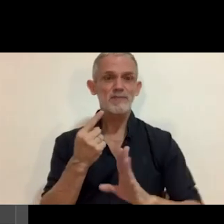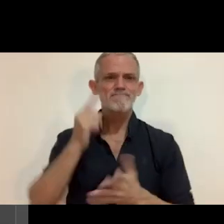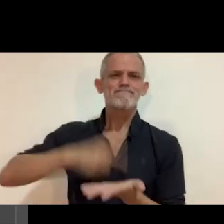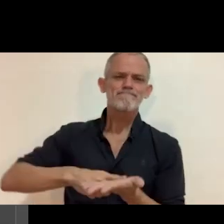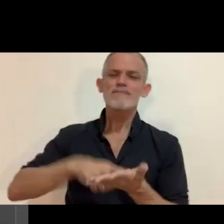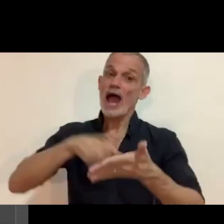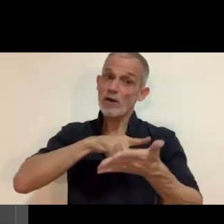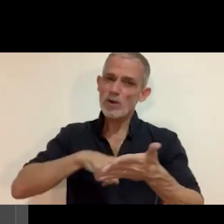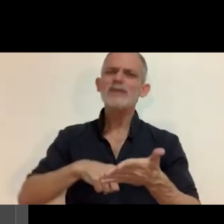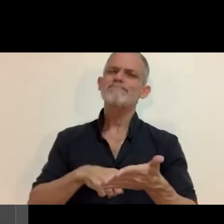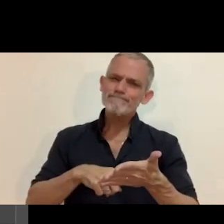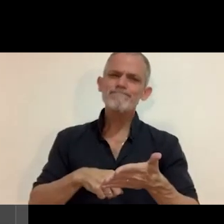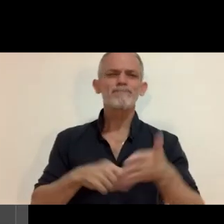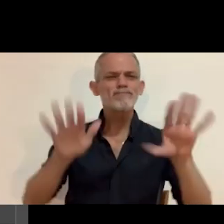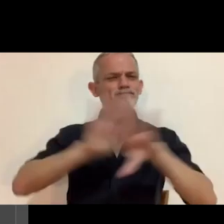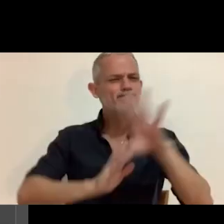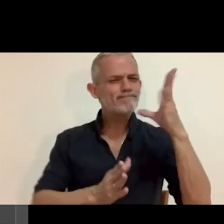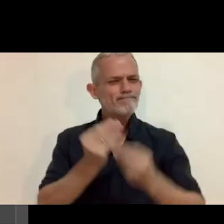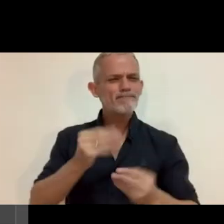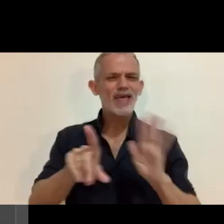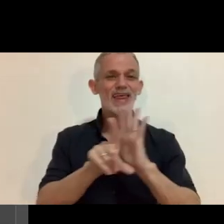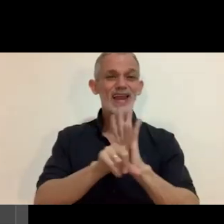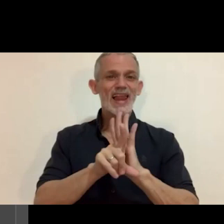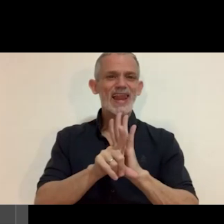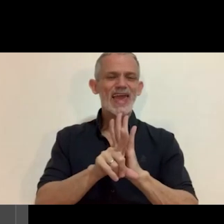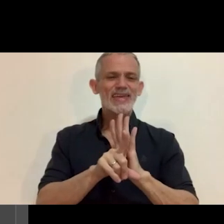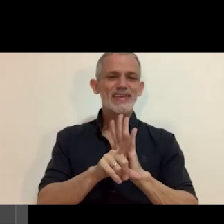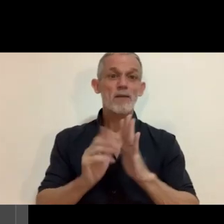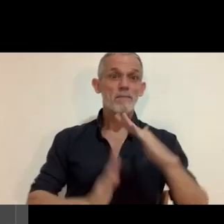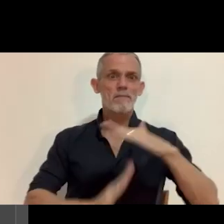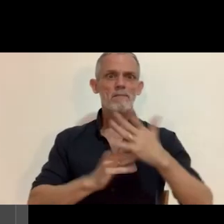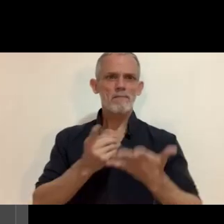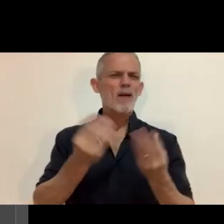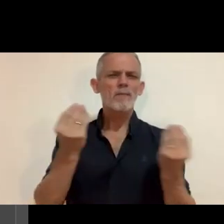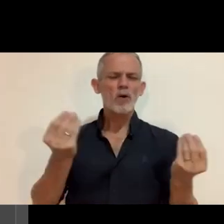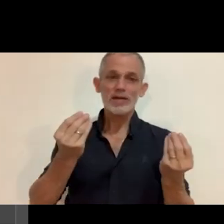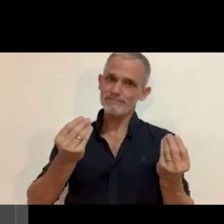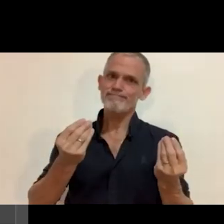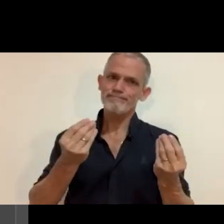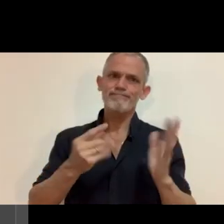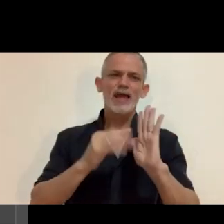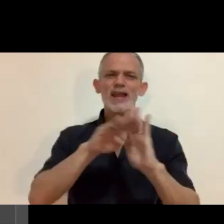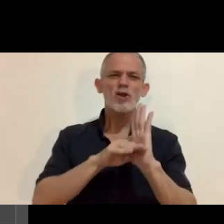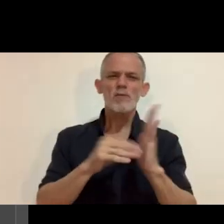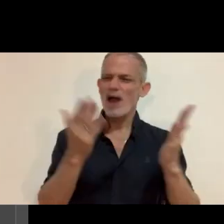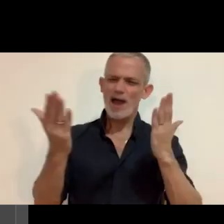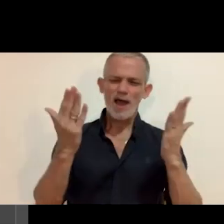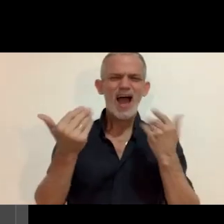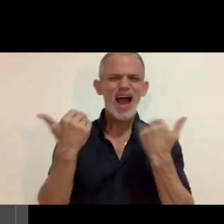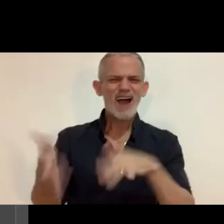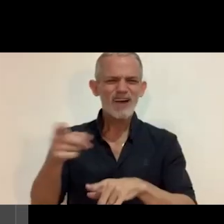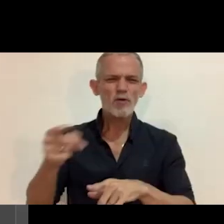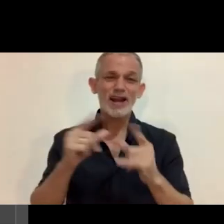se evidencia una errónea aplicación de la ley sustantiva, en tanto no fue aplicada la norma más favorable al imputado, que era el